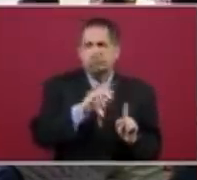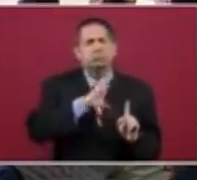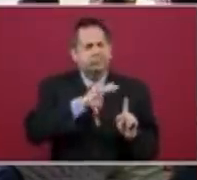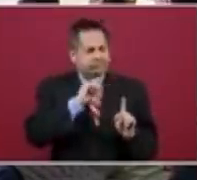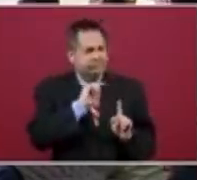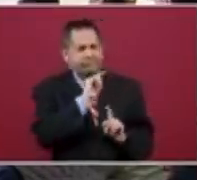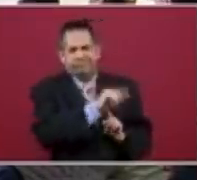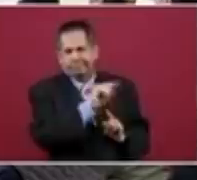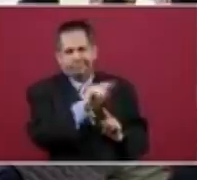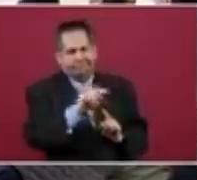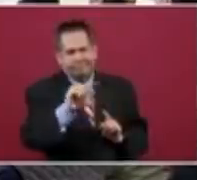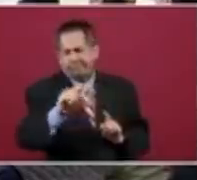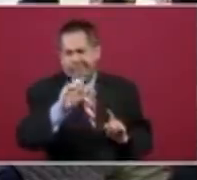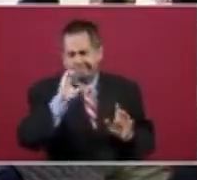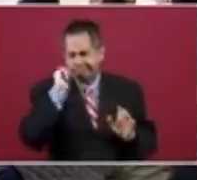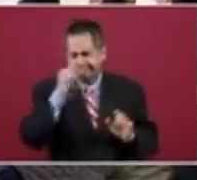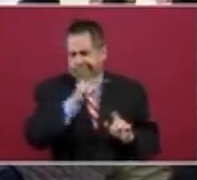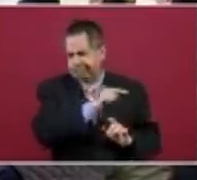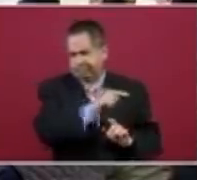en cualquier